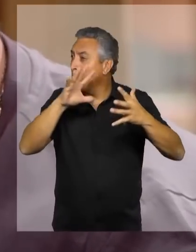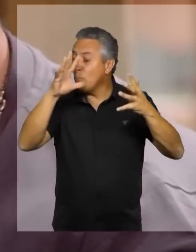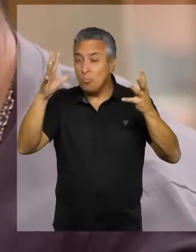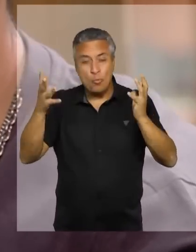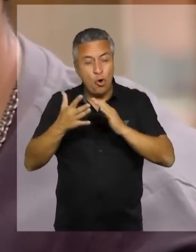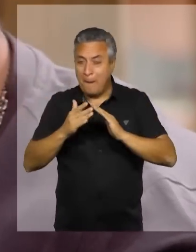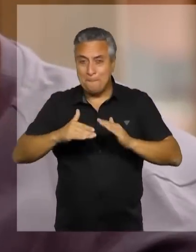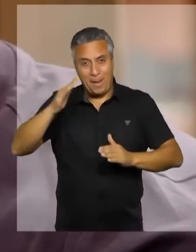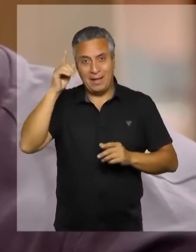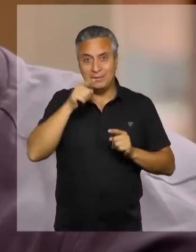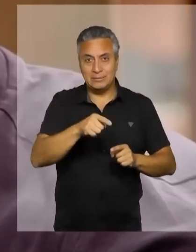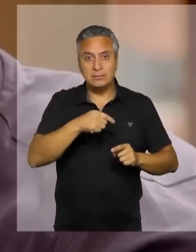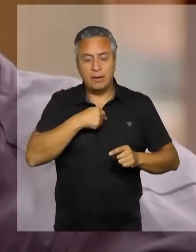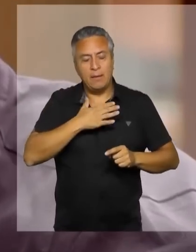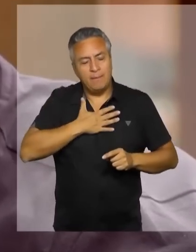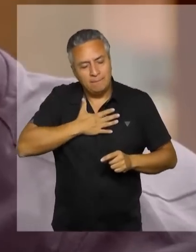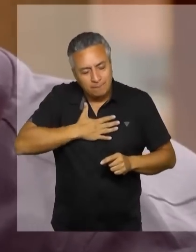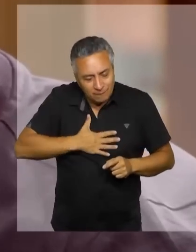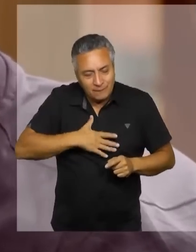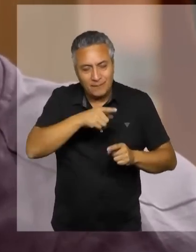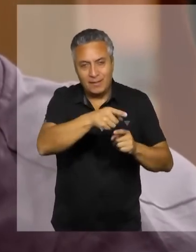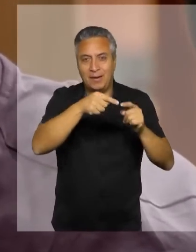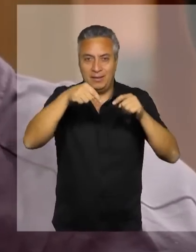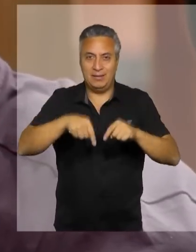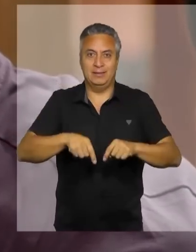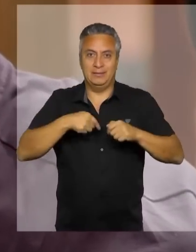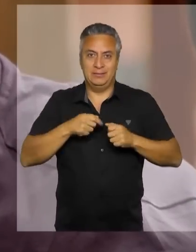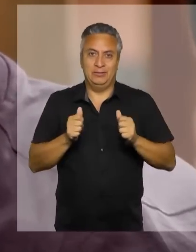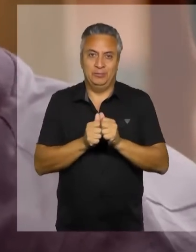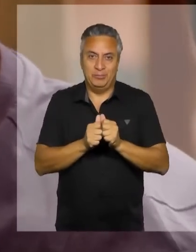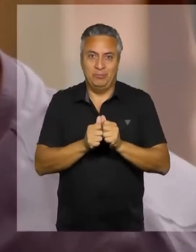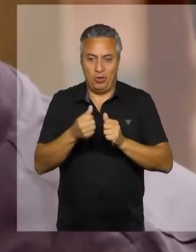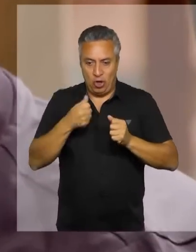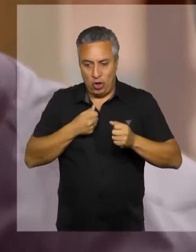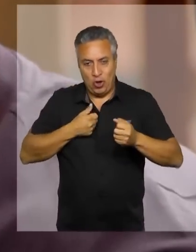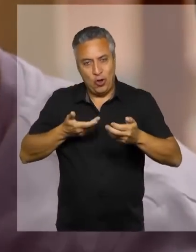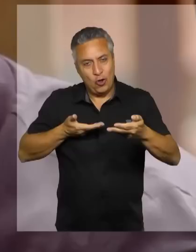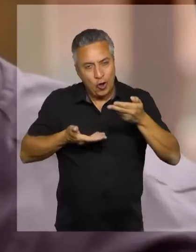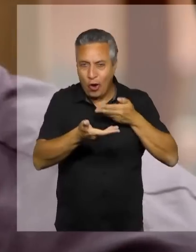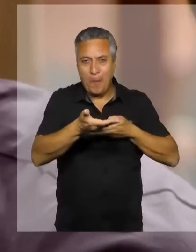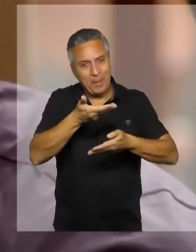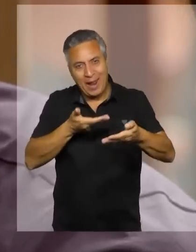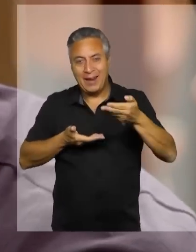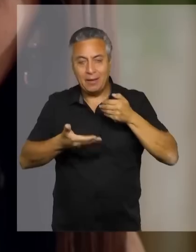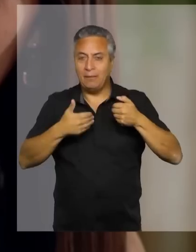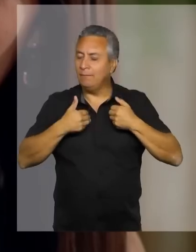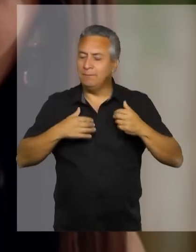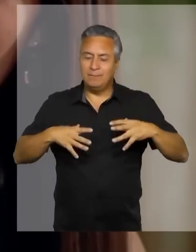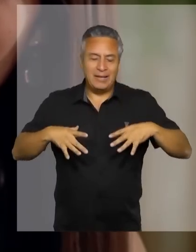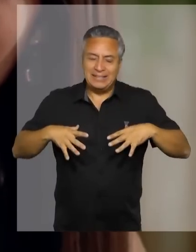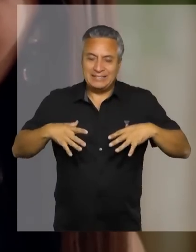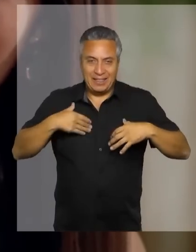Que me encantaría que estuviera aquí conmigo para compartir toda esta felicidad que siento.